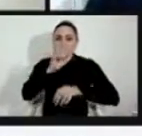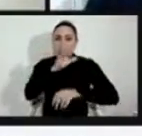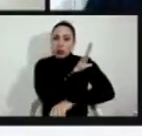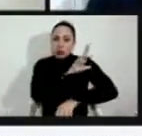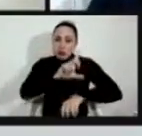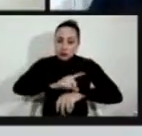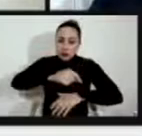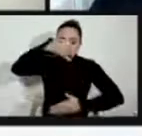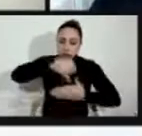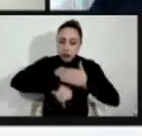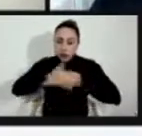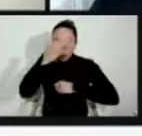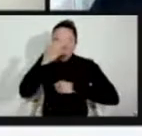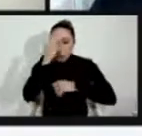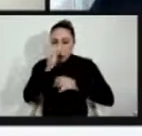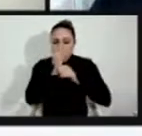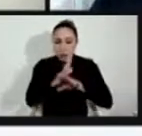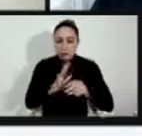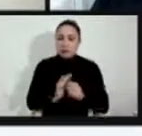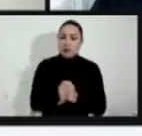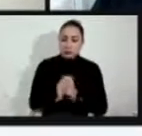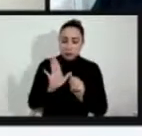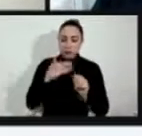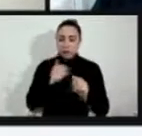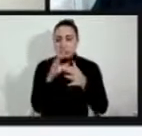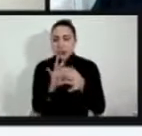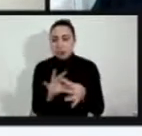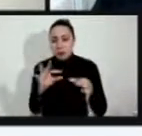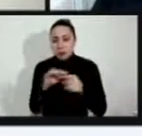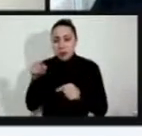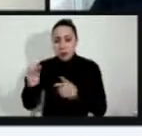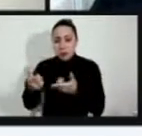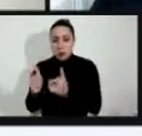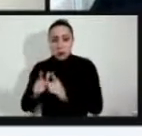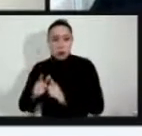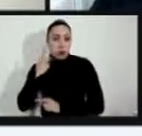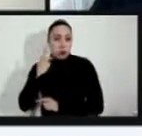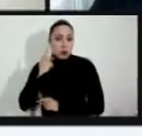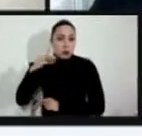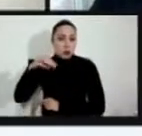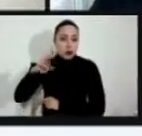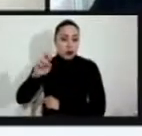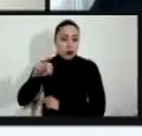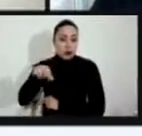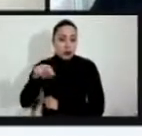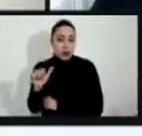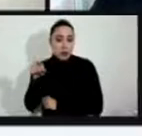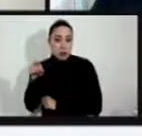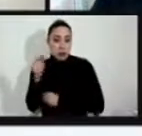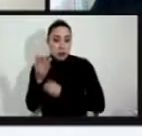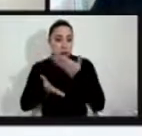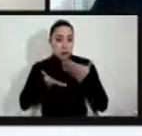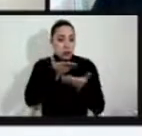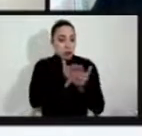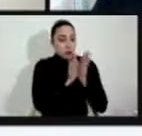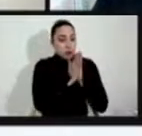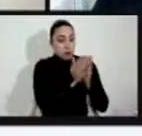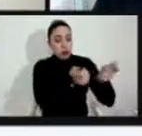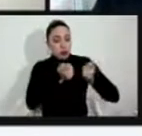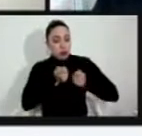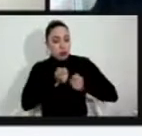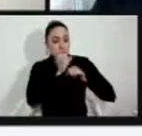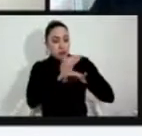Para el partido Morena es transparente cuando ellos solicitan información y la exigen.